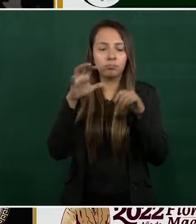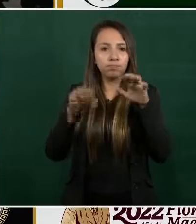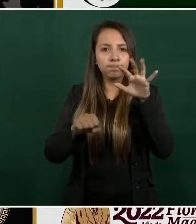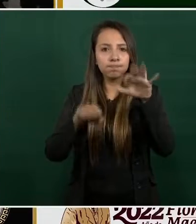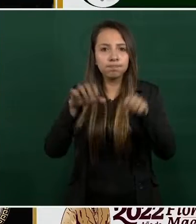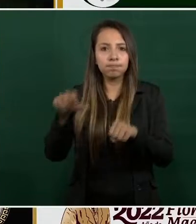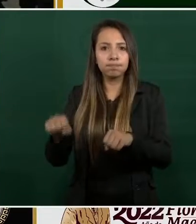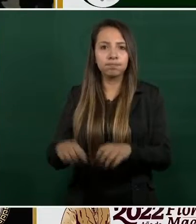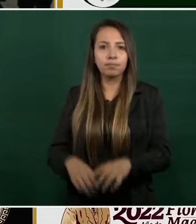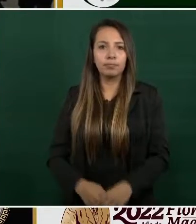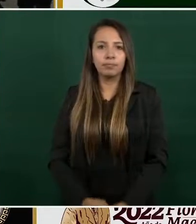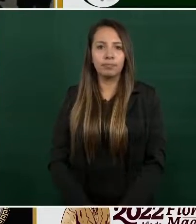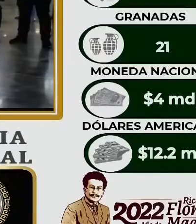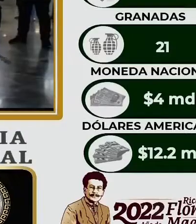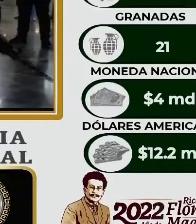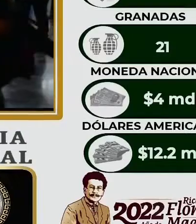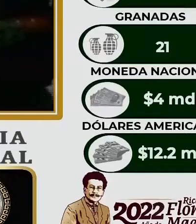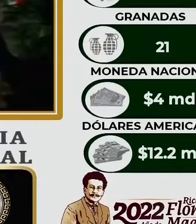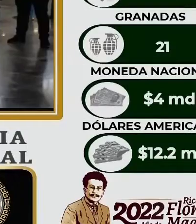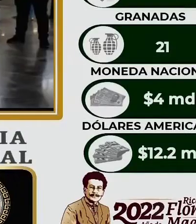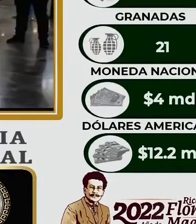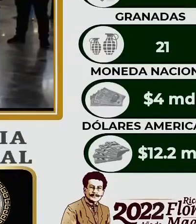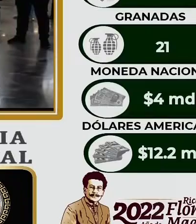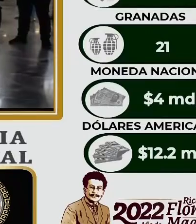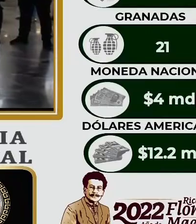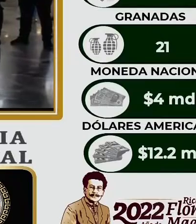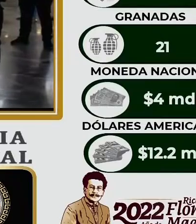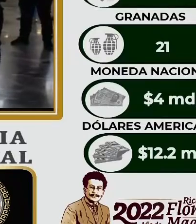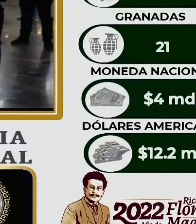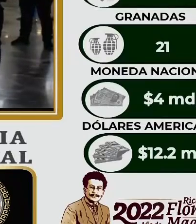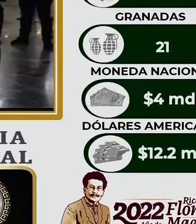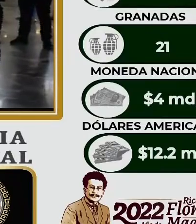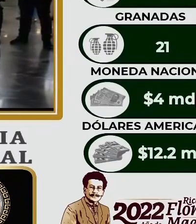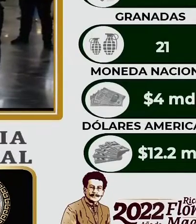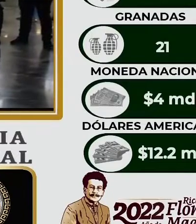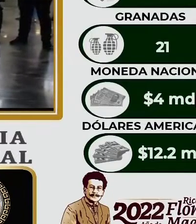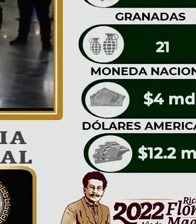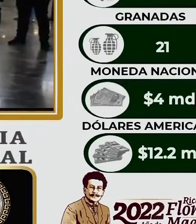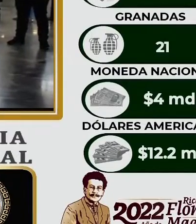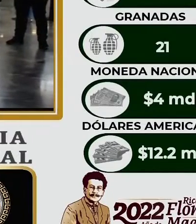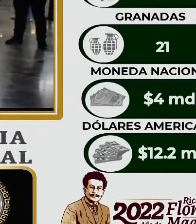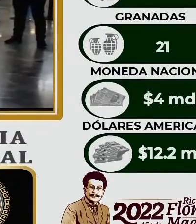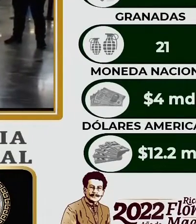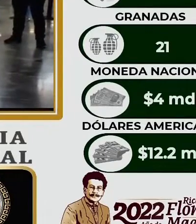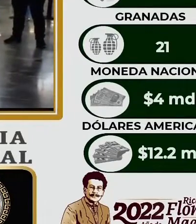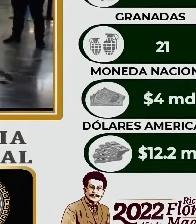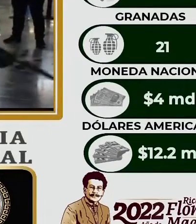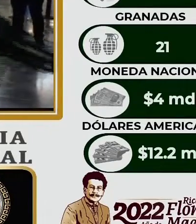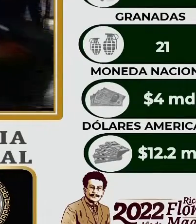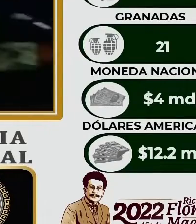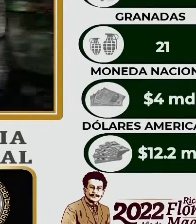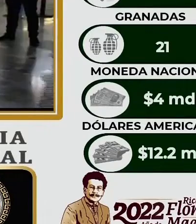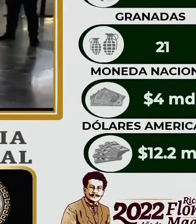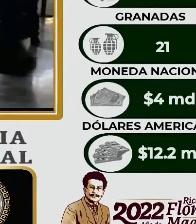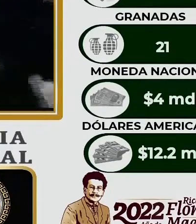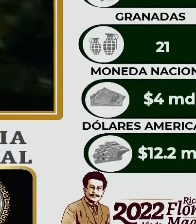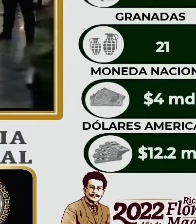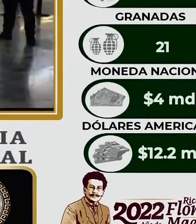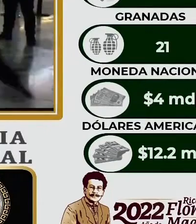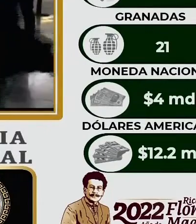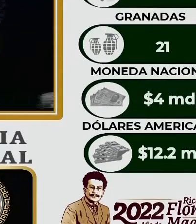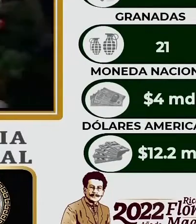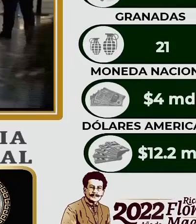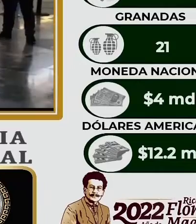aquí los tenemos, aseguramientos importantes, también resultado de esa coordinación que se citaba en lo